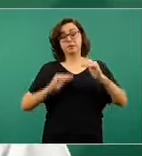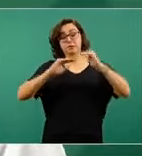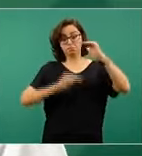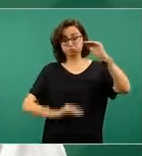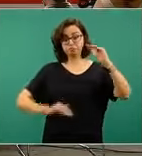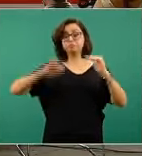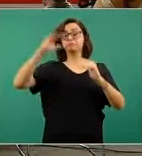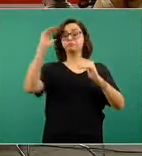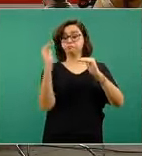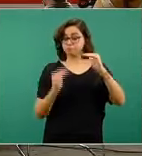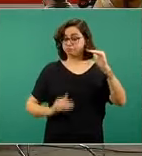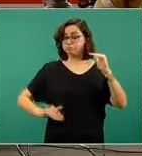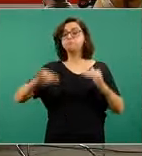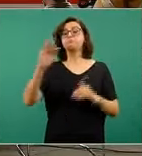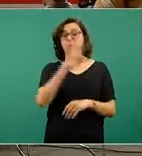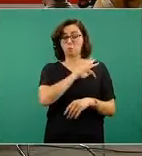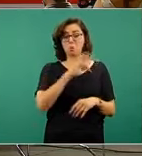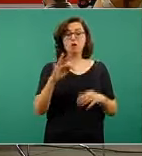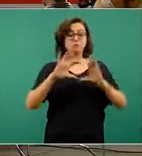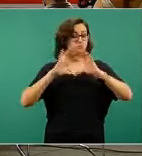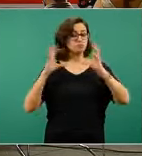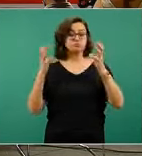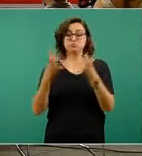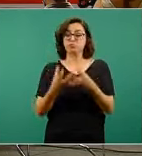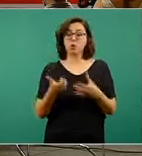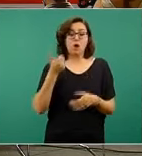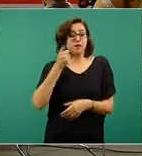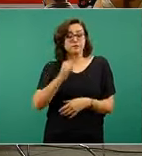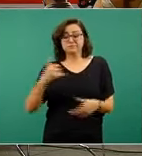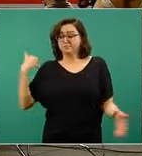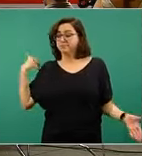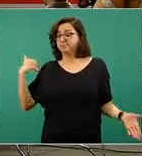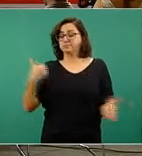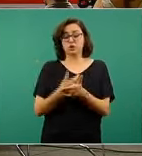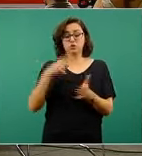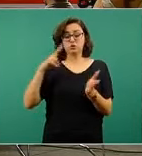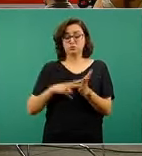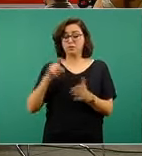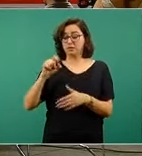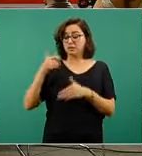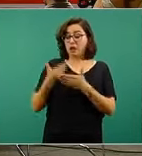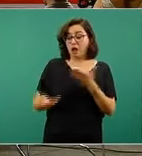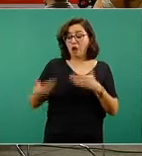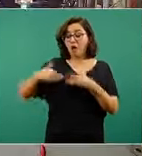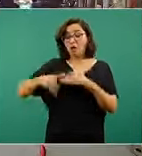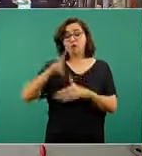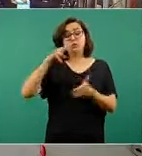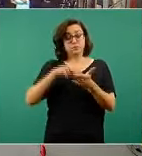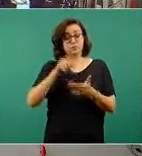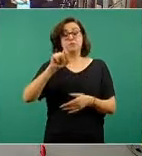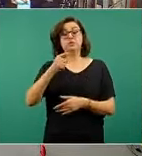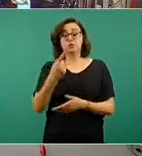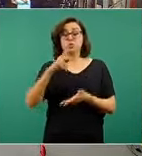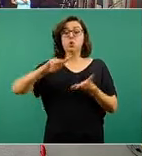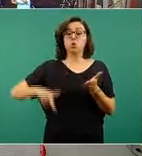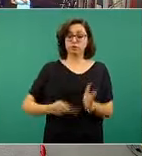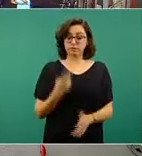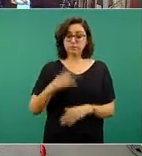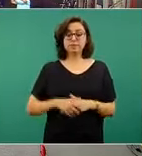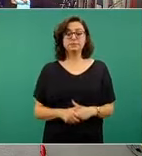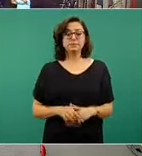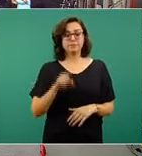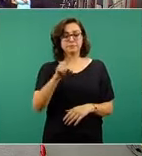esto lo hemos dicho repetidamente durante todo 2020, lo seguimos diciendo. Vamos a abrir a preguntas y comentarios.